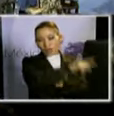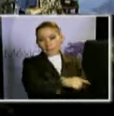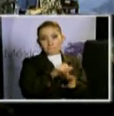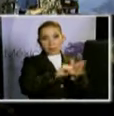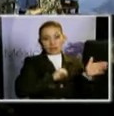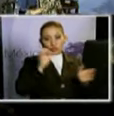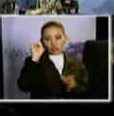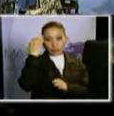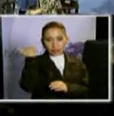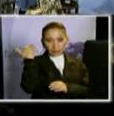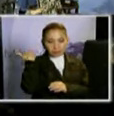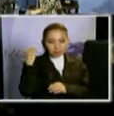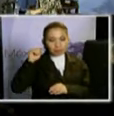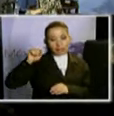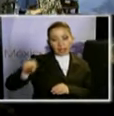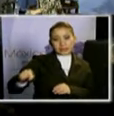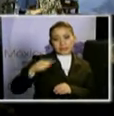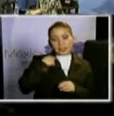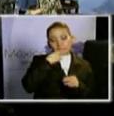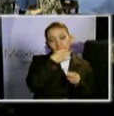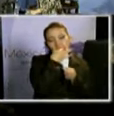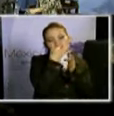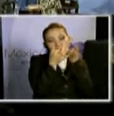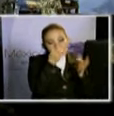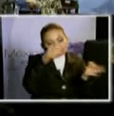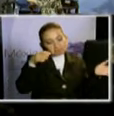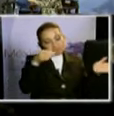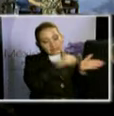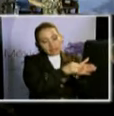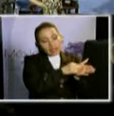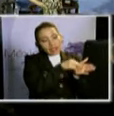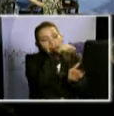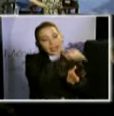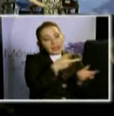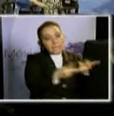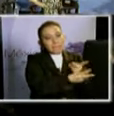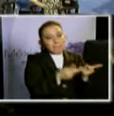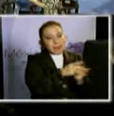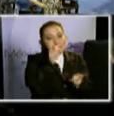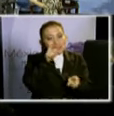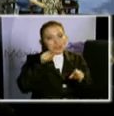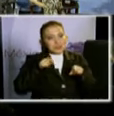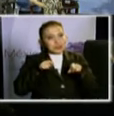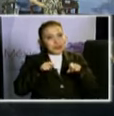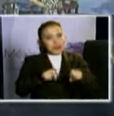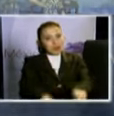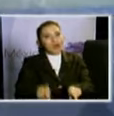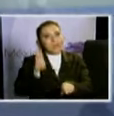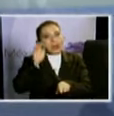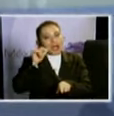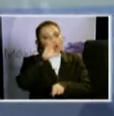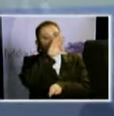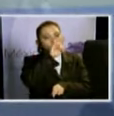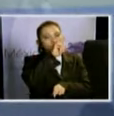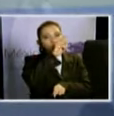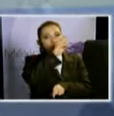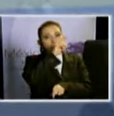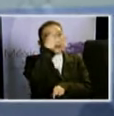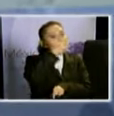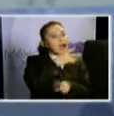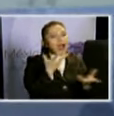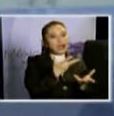octubre pasado, y es un reportaje sobre la industria paralela que se está dando a la marihuana en Colorado, que es